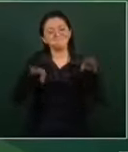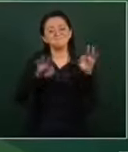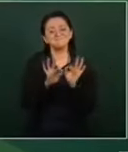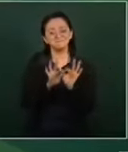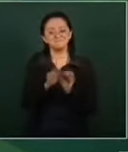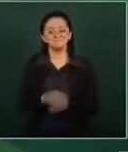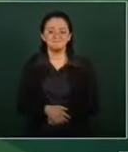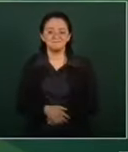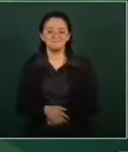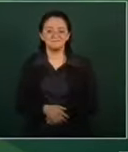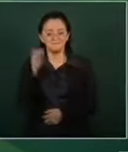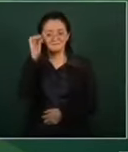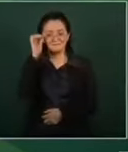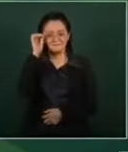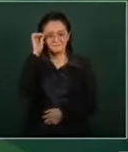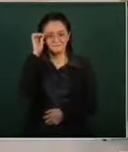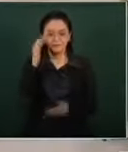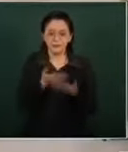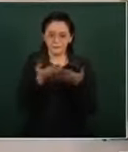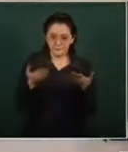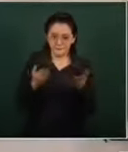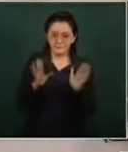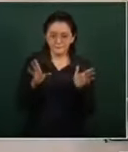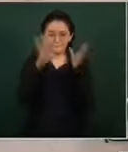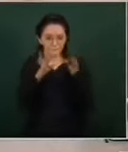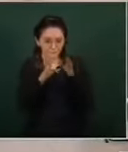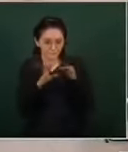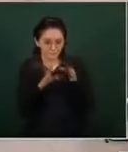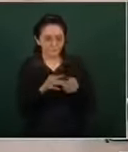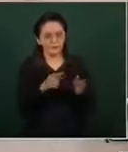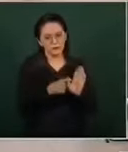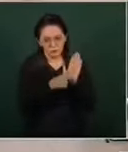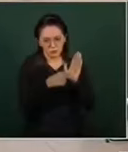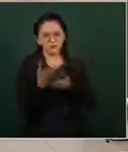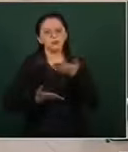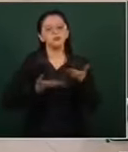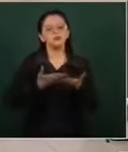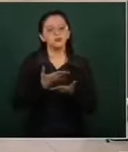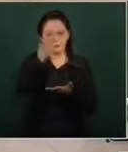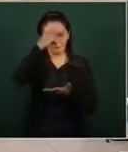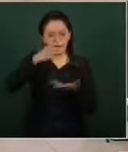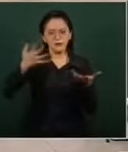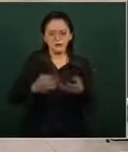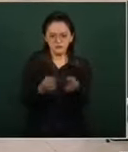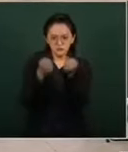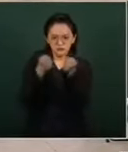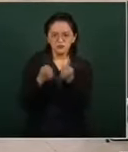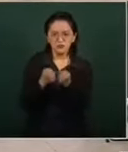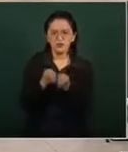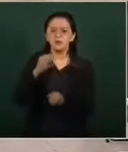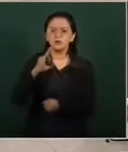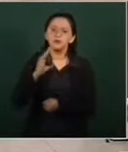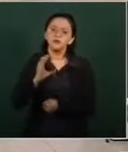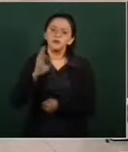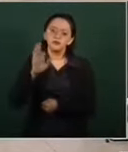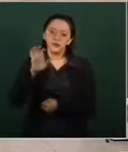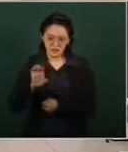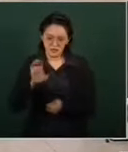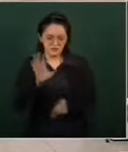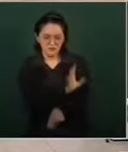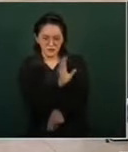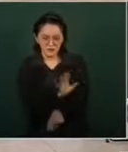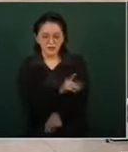de modo que ahora que presentamos la iniciativa para fortalecer a la comisión federal de electricidad pues el pri